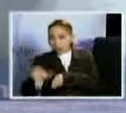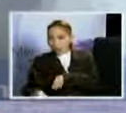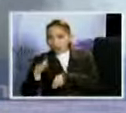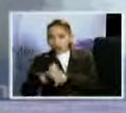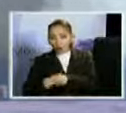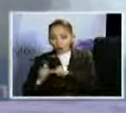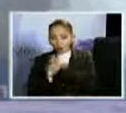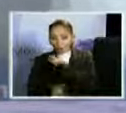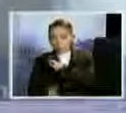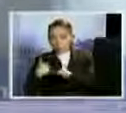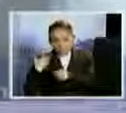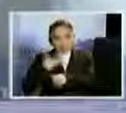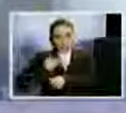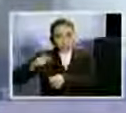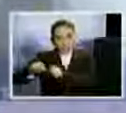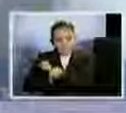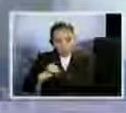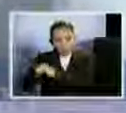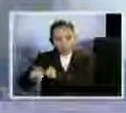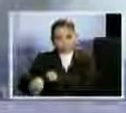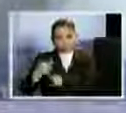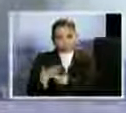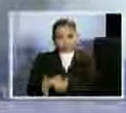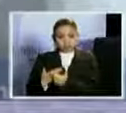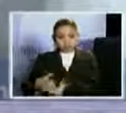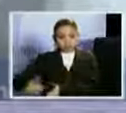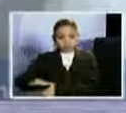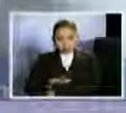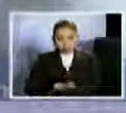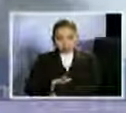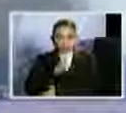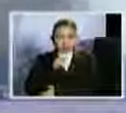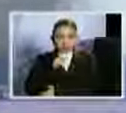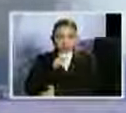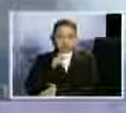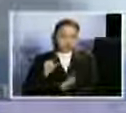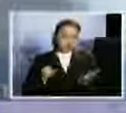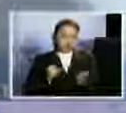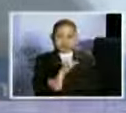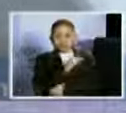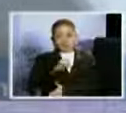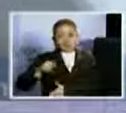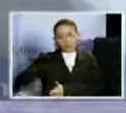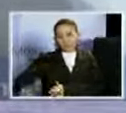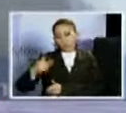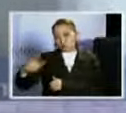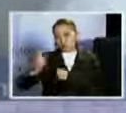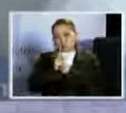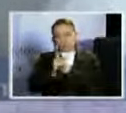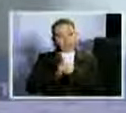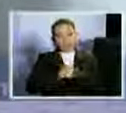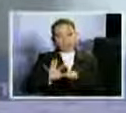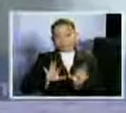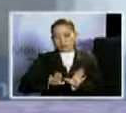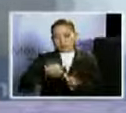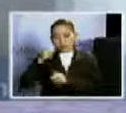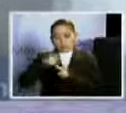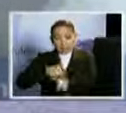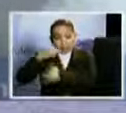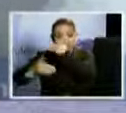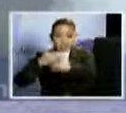bomba ya construida, como tenían una cantidad, que toman la decisión nacional de no avanzar